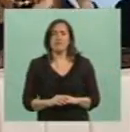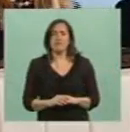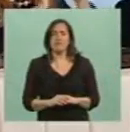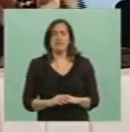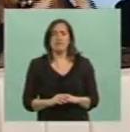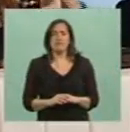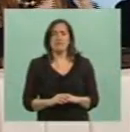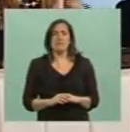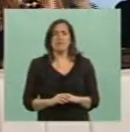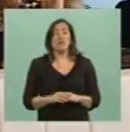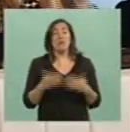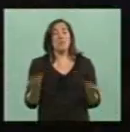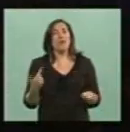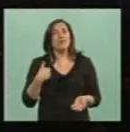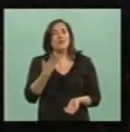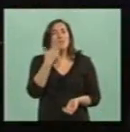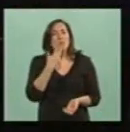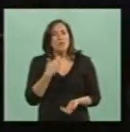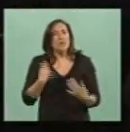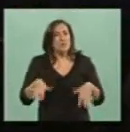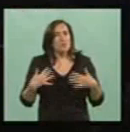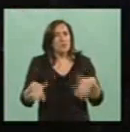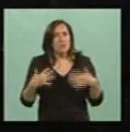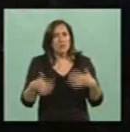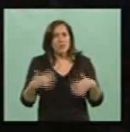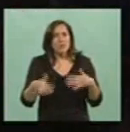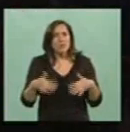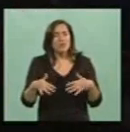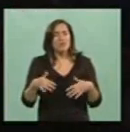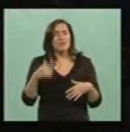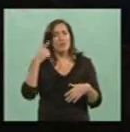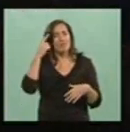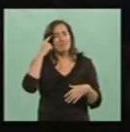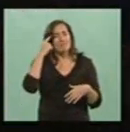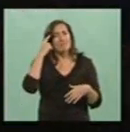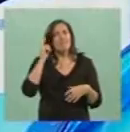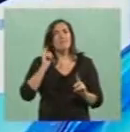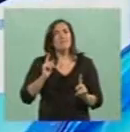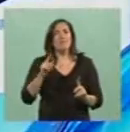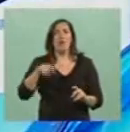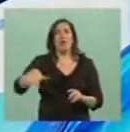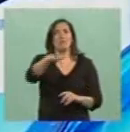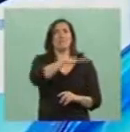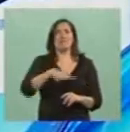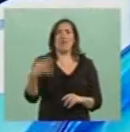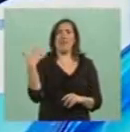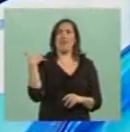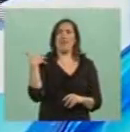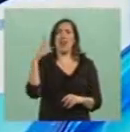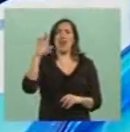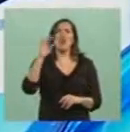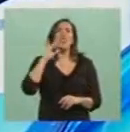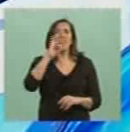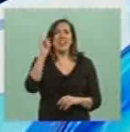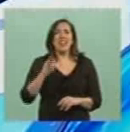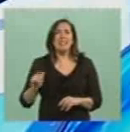Fuera, por eso me gustó mucho ese emblema de General Rodríguez, donde la rueda